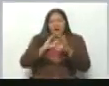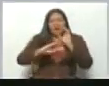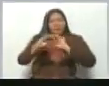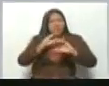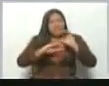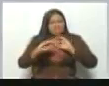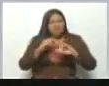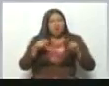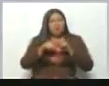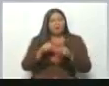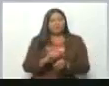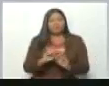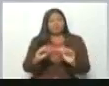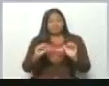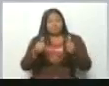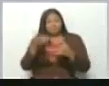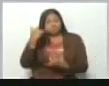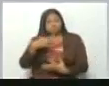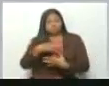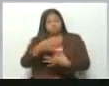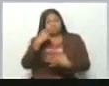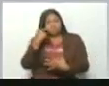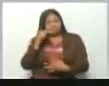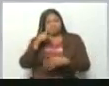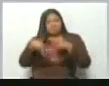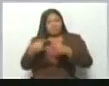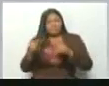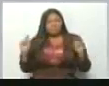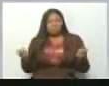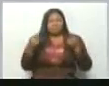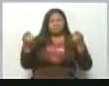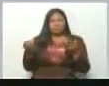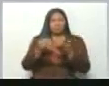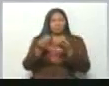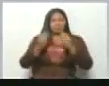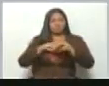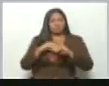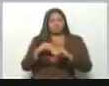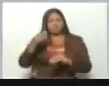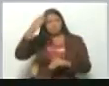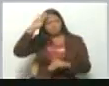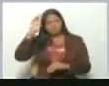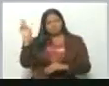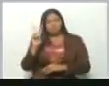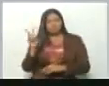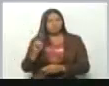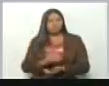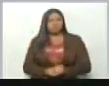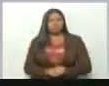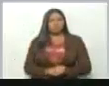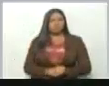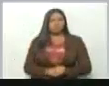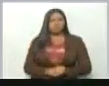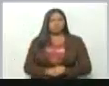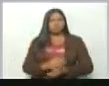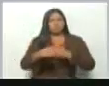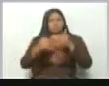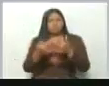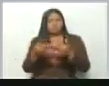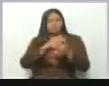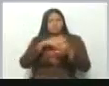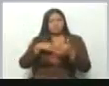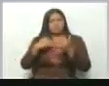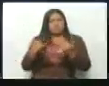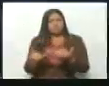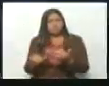comunicación. Sí, fíjate, esta es una iniciativa muy interesante. Luego del relanzamiento del convenio Cuba-Venezuela, entre el presidente Díaz-Canel y el